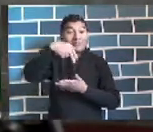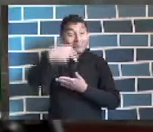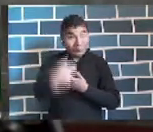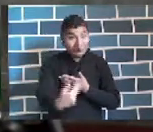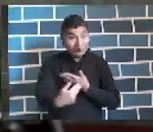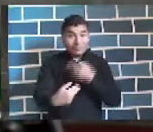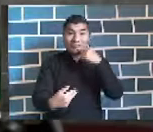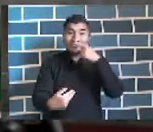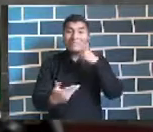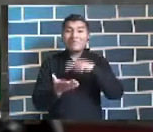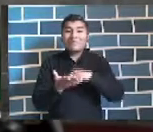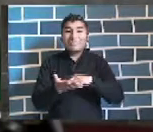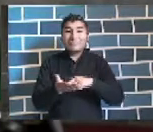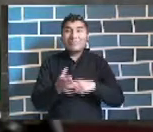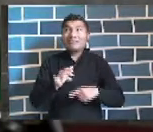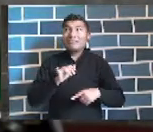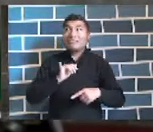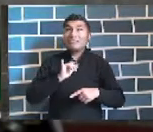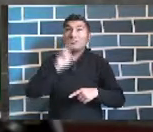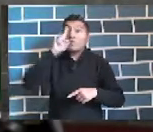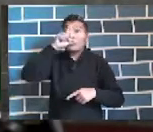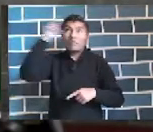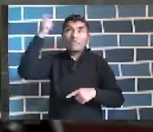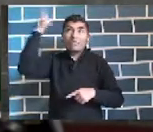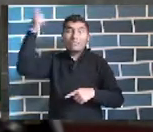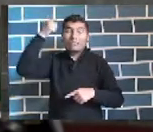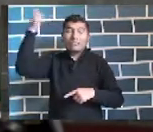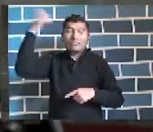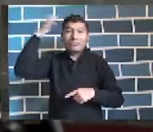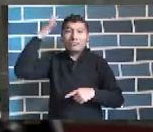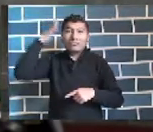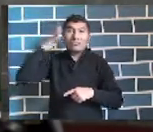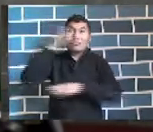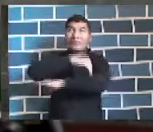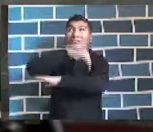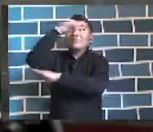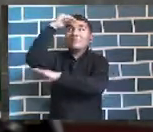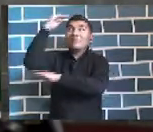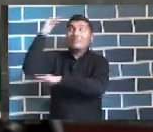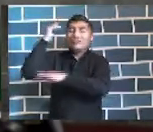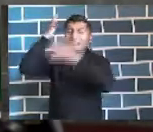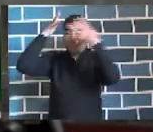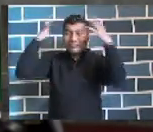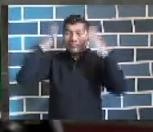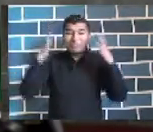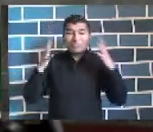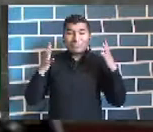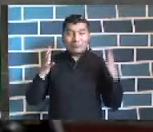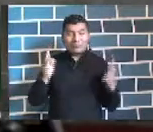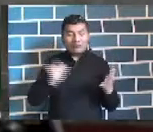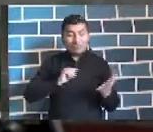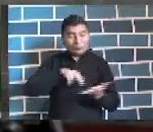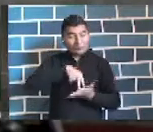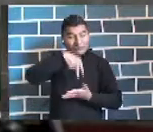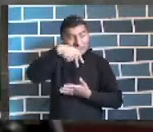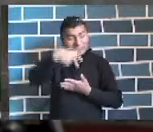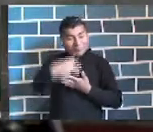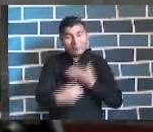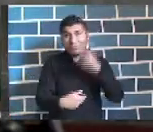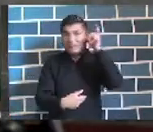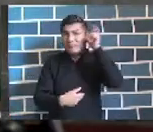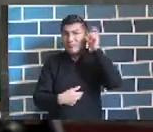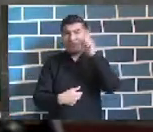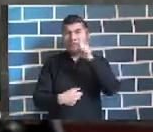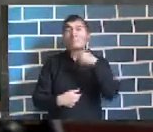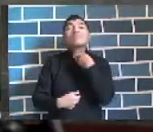así: me envolvió una luz que venía del cielo. Caí en tierra y se oyó una voz.